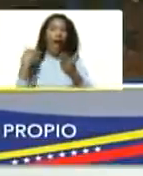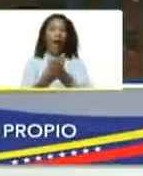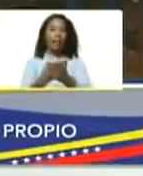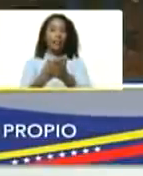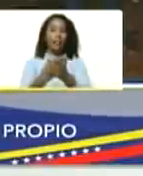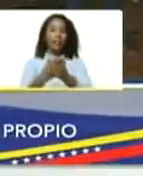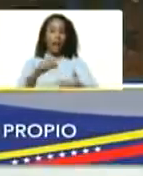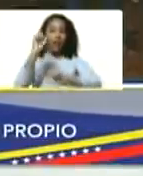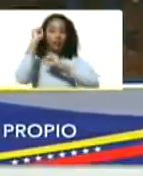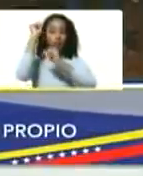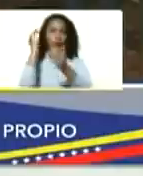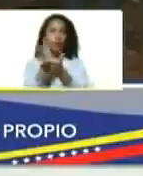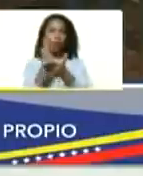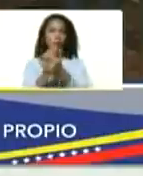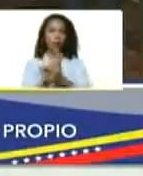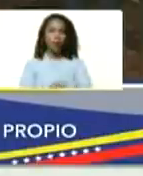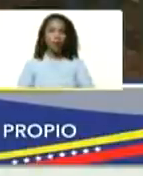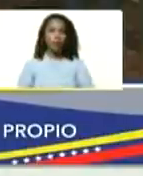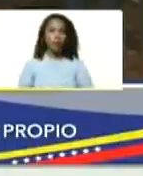siempre